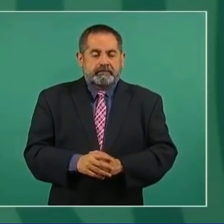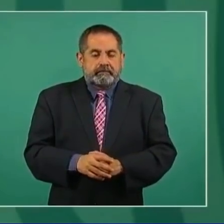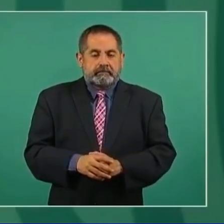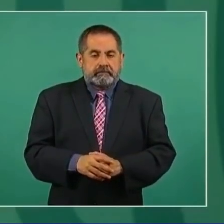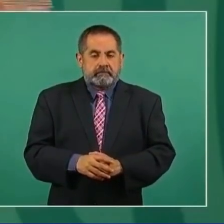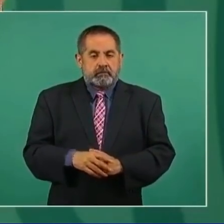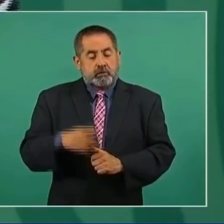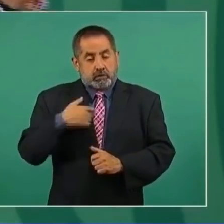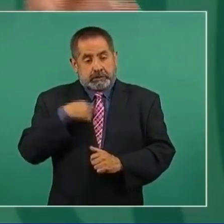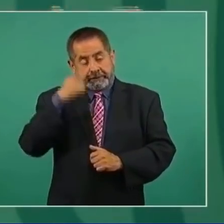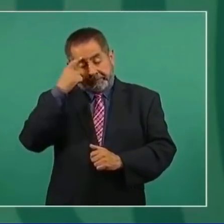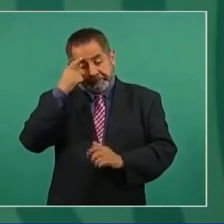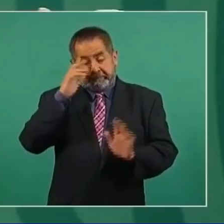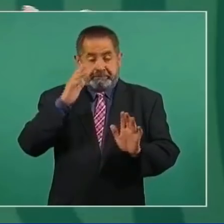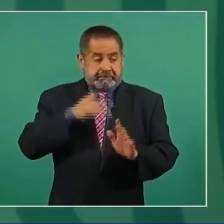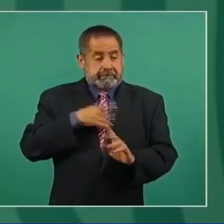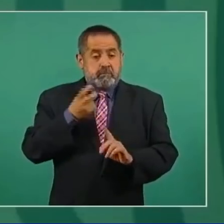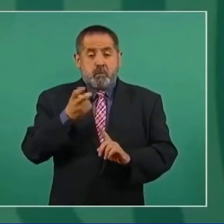lo atribuyo